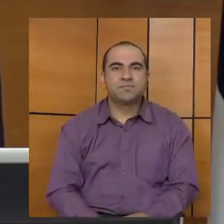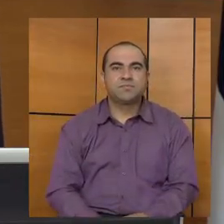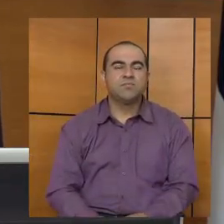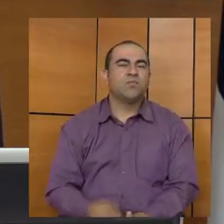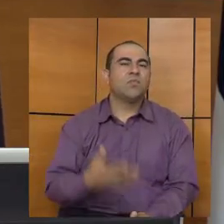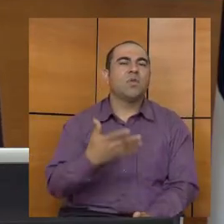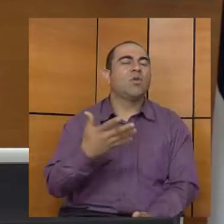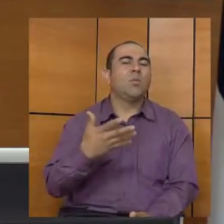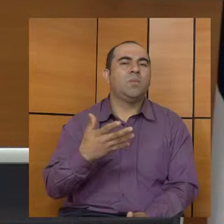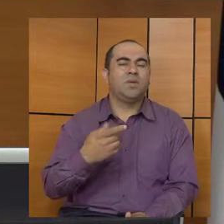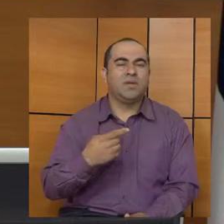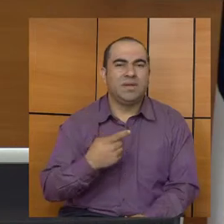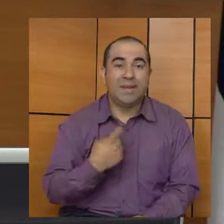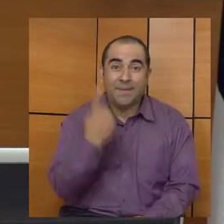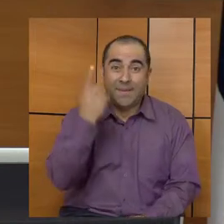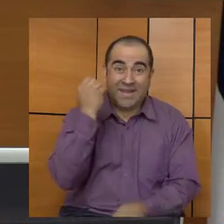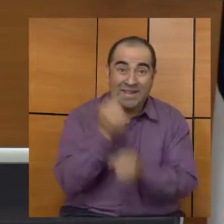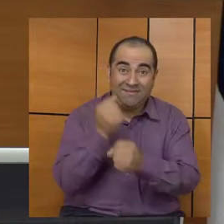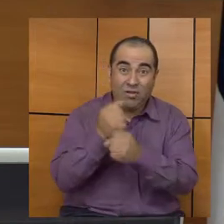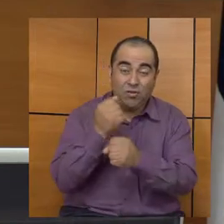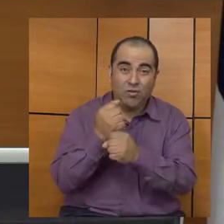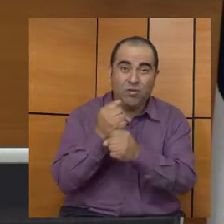Como digo,